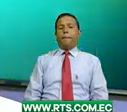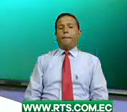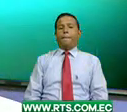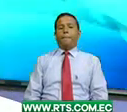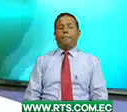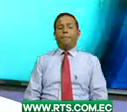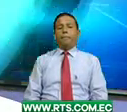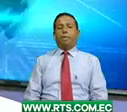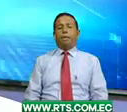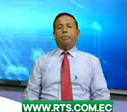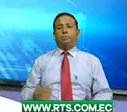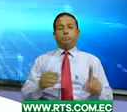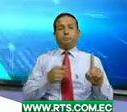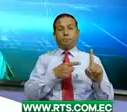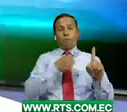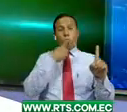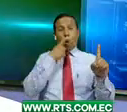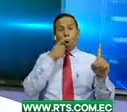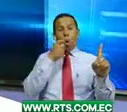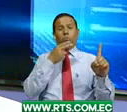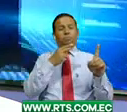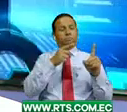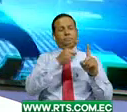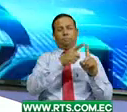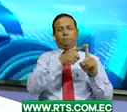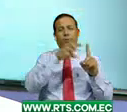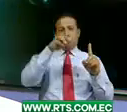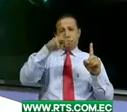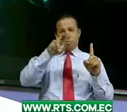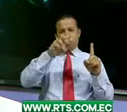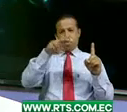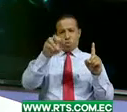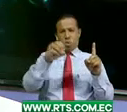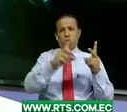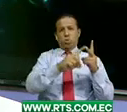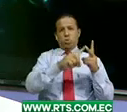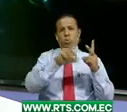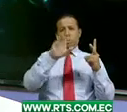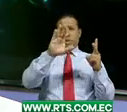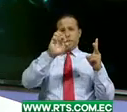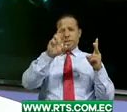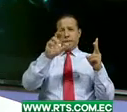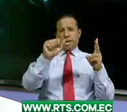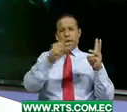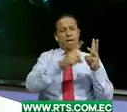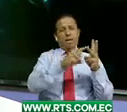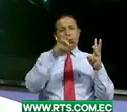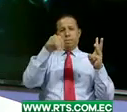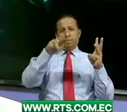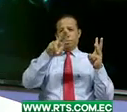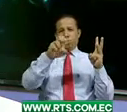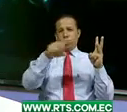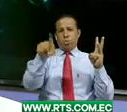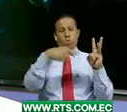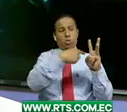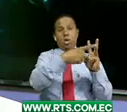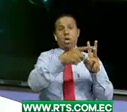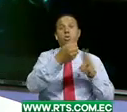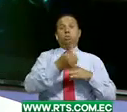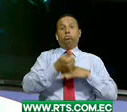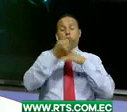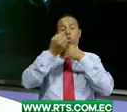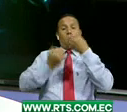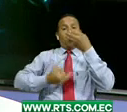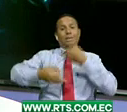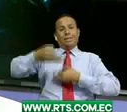Dilsa Muñoz, David Hacho y Wilman Terán son los jueces que deberán resolver un pedido de recusación